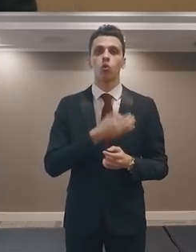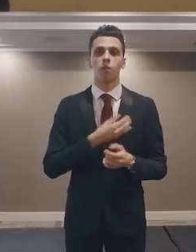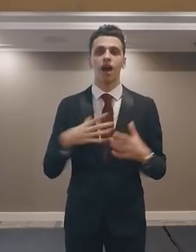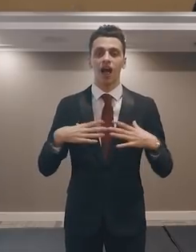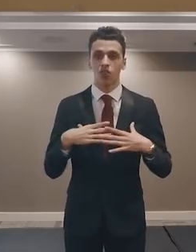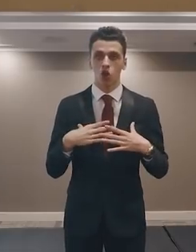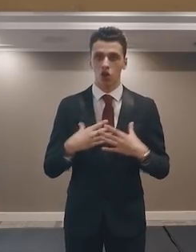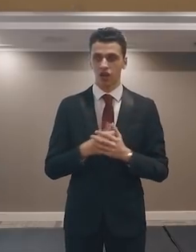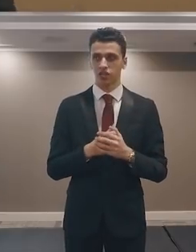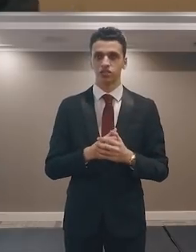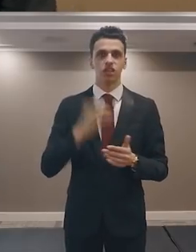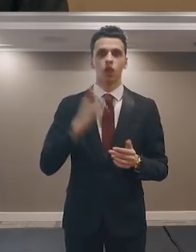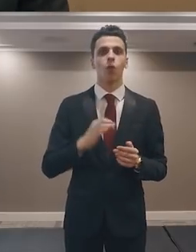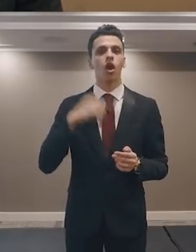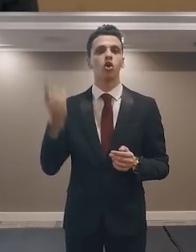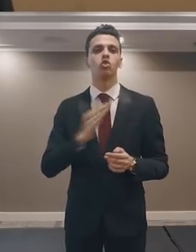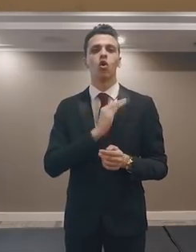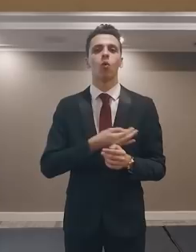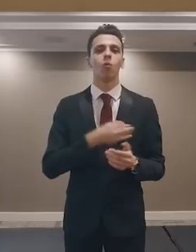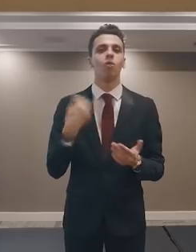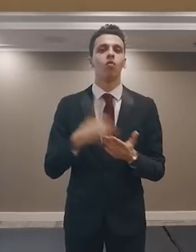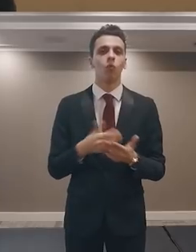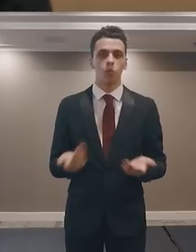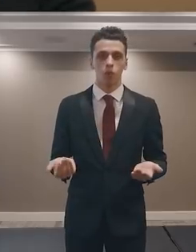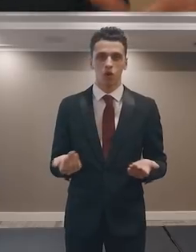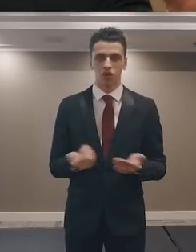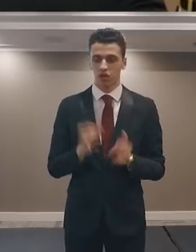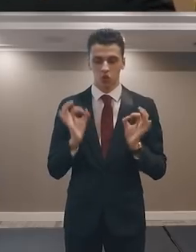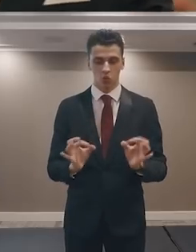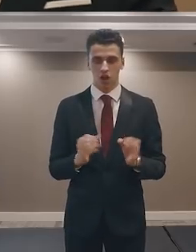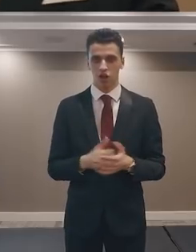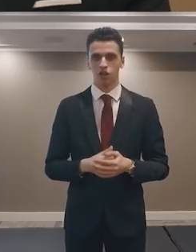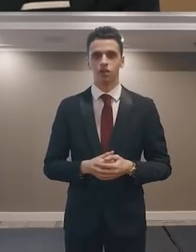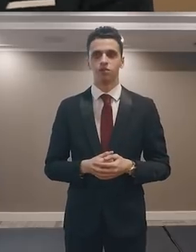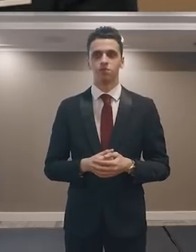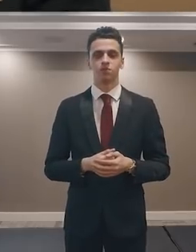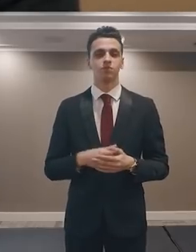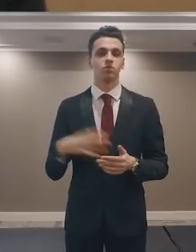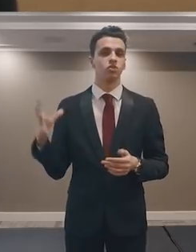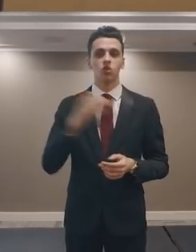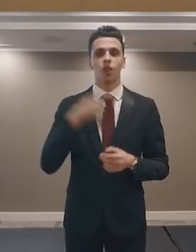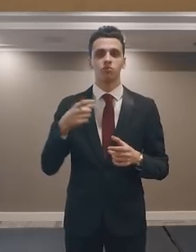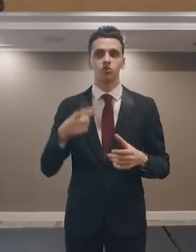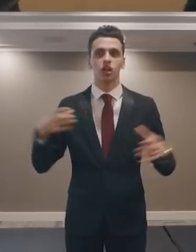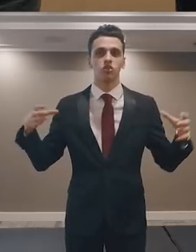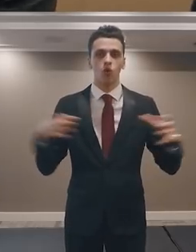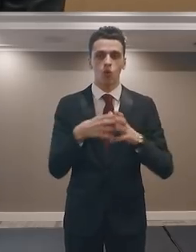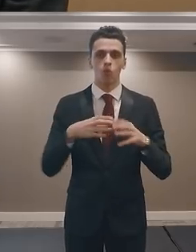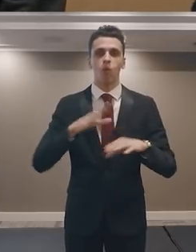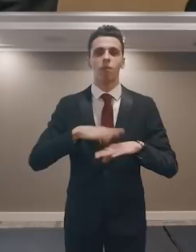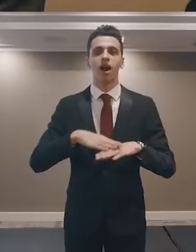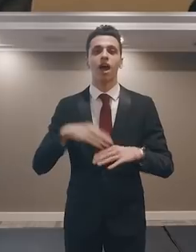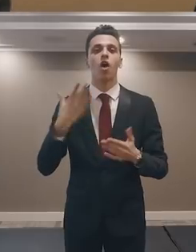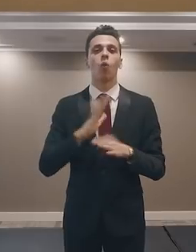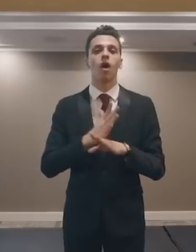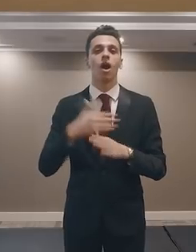la vida por javier a que es un deporte más o menos serio pero es un deporte divertido nos juntábamos tres veces la semana para entrenar para jugar partidos con qué